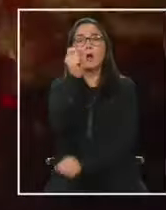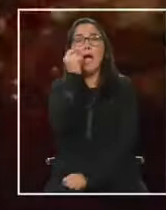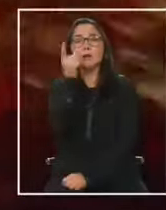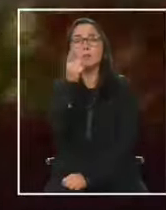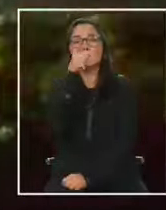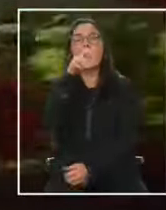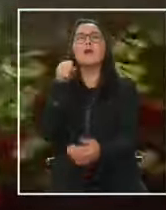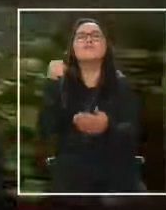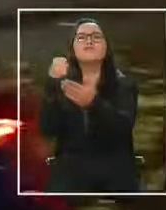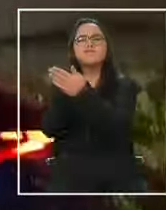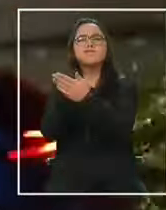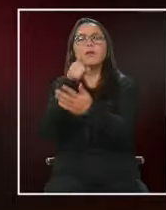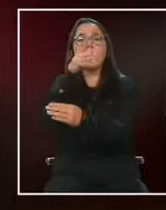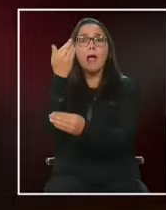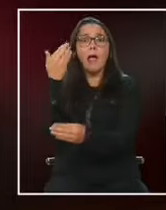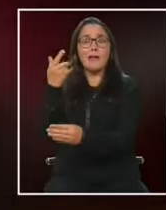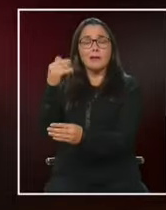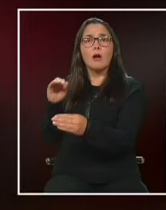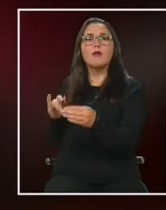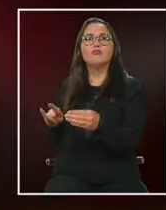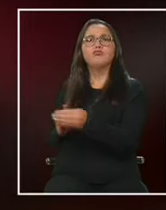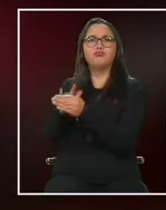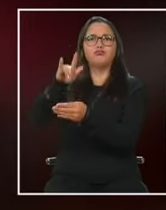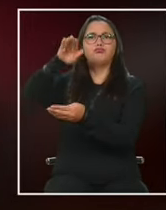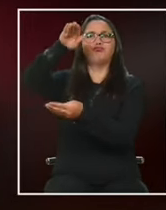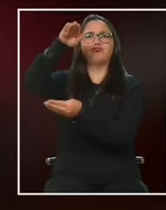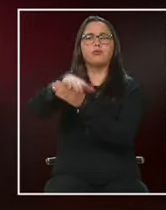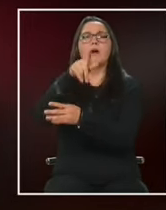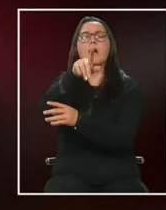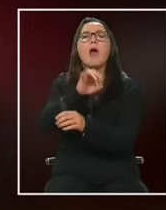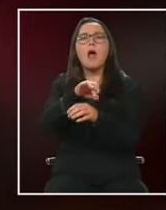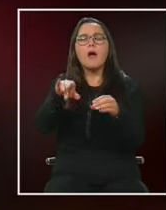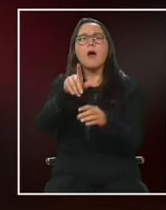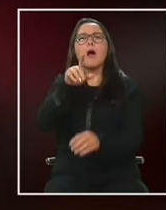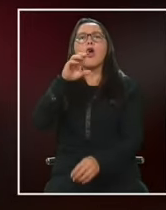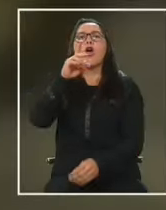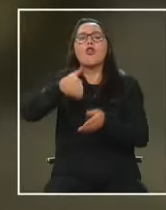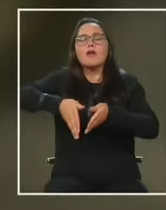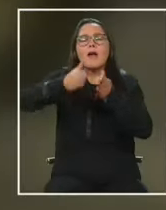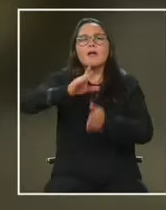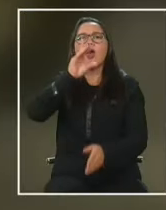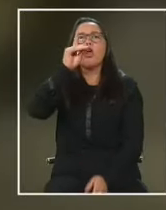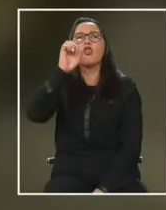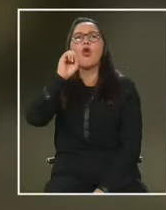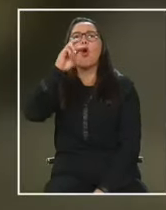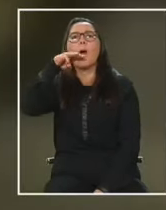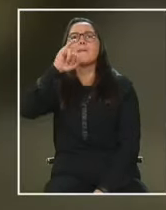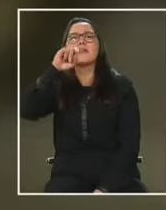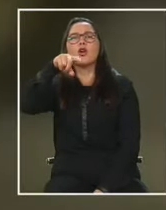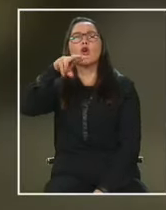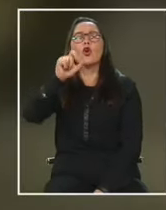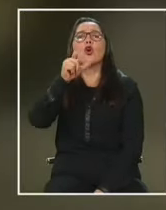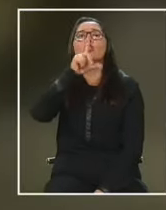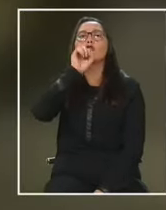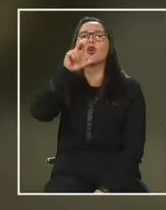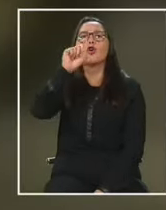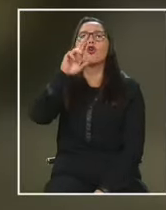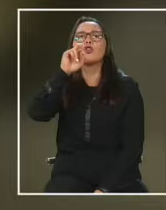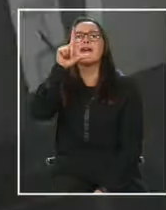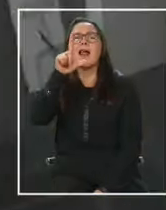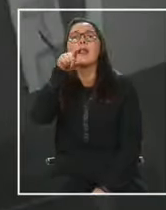chocado Pero antes se había elevado gracias a un resalto en Avenida domingo tocornal aquí el momento en el que el